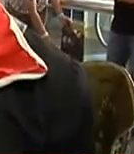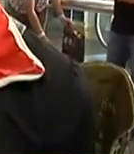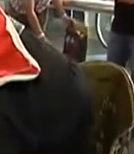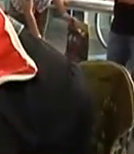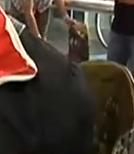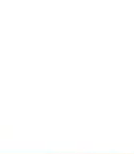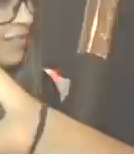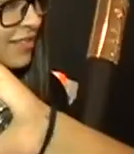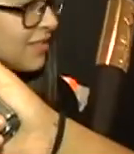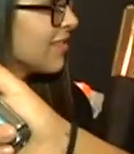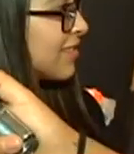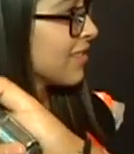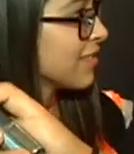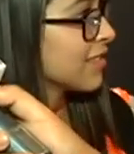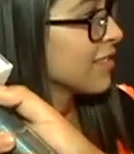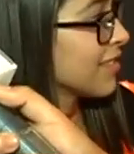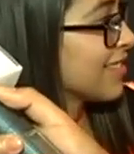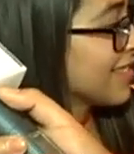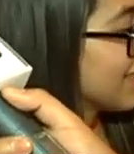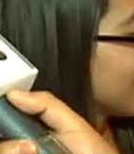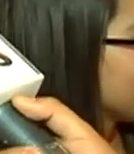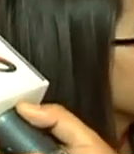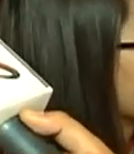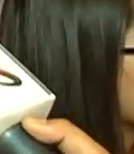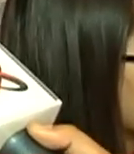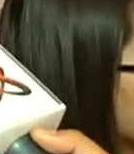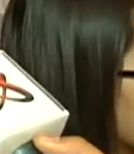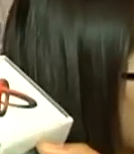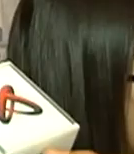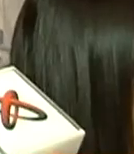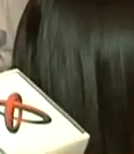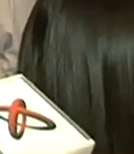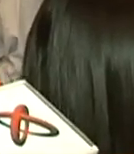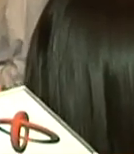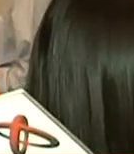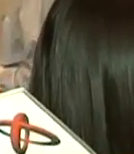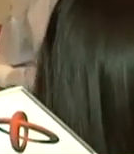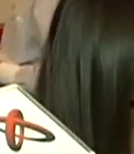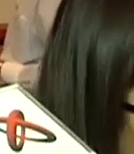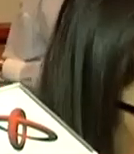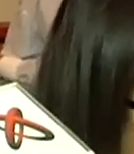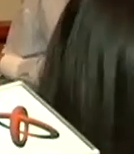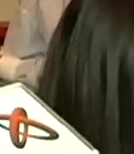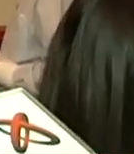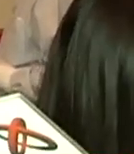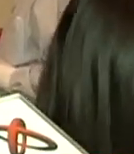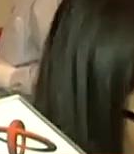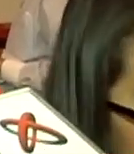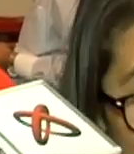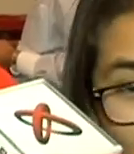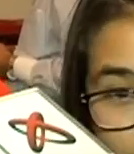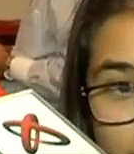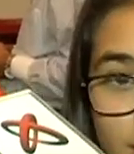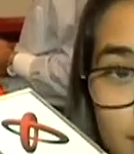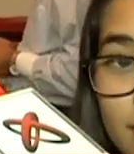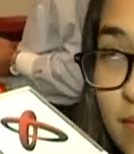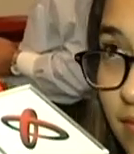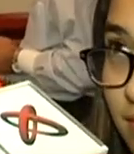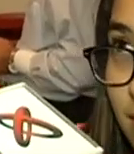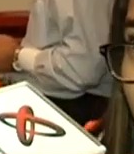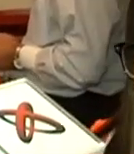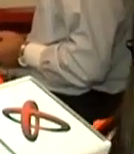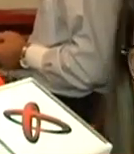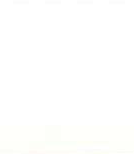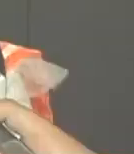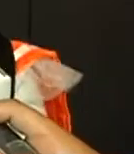cómics, videojuegos. Poder interactuar con personas que tienen el mismo interés que nosotros y que les gustan las mismas